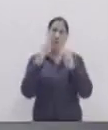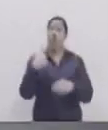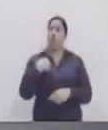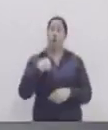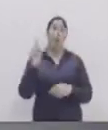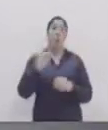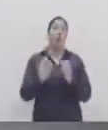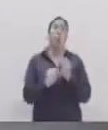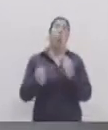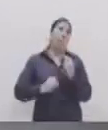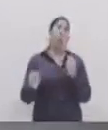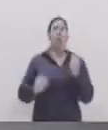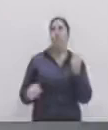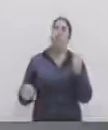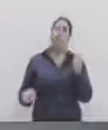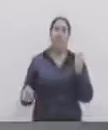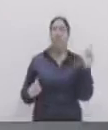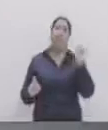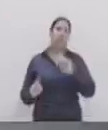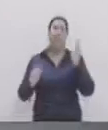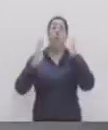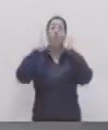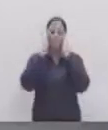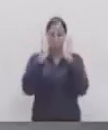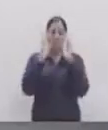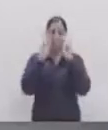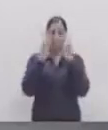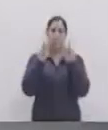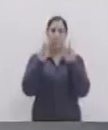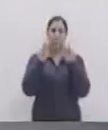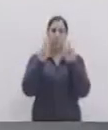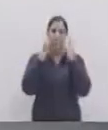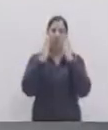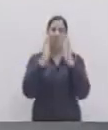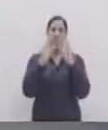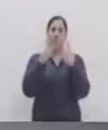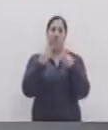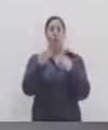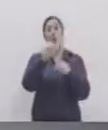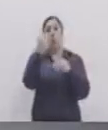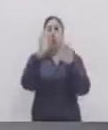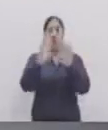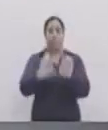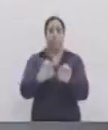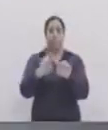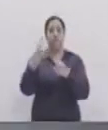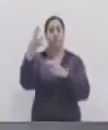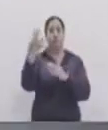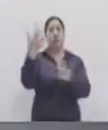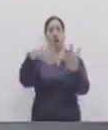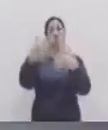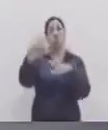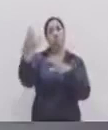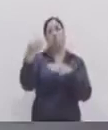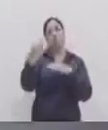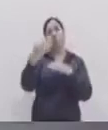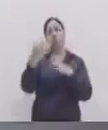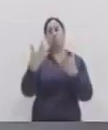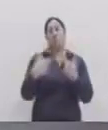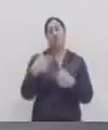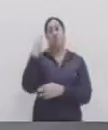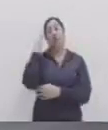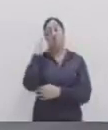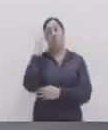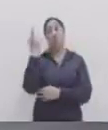nosotros hablamos y no escuchamos a los demás. Entonces es muy importante que nosotros también hablemos, porque el hablar,